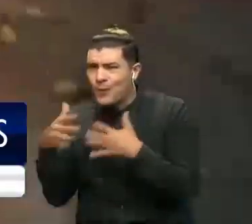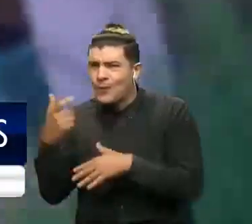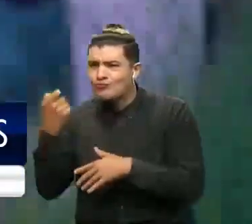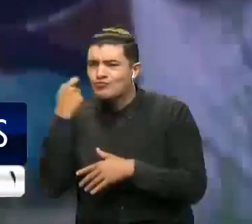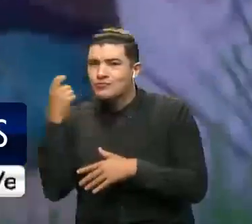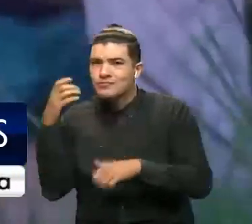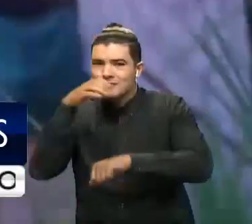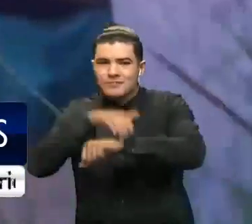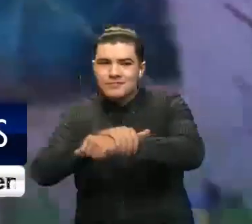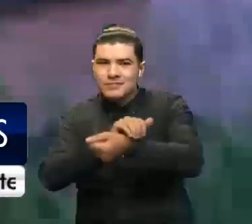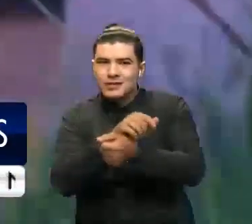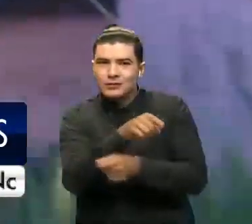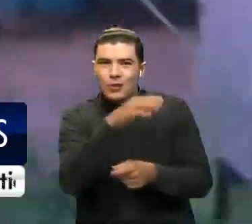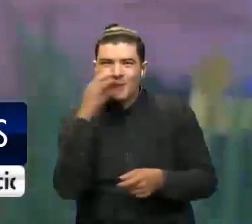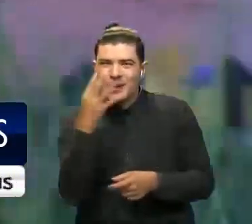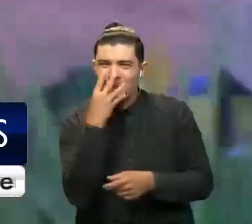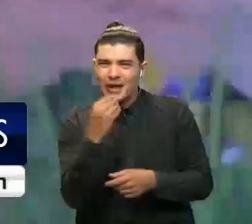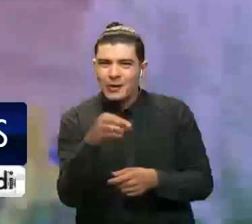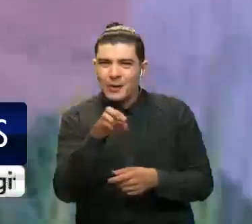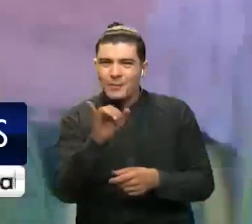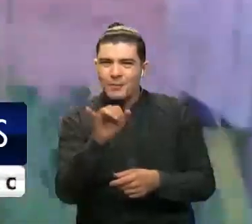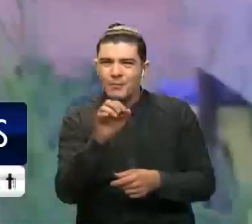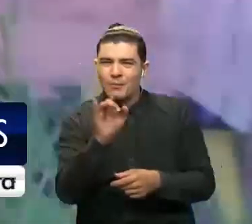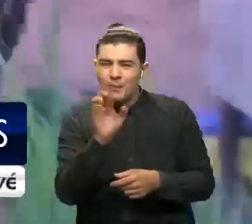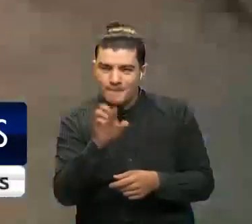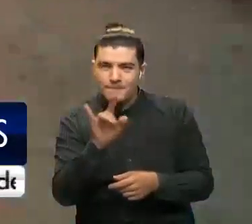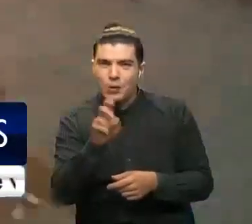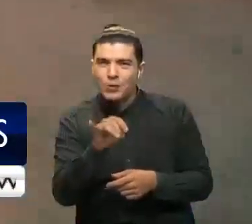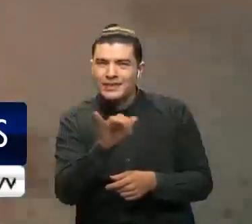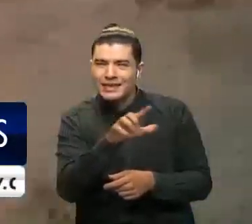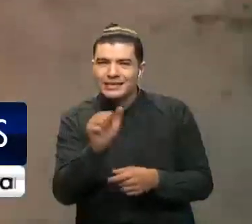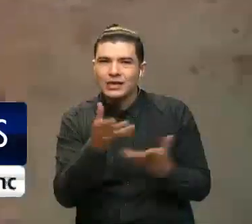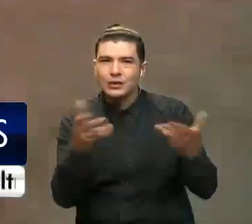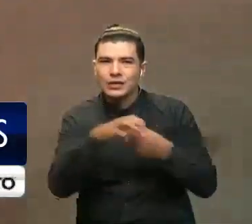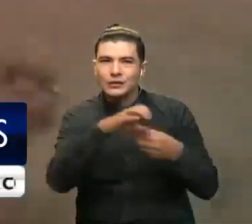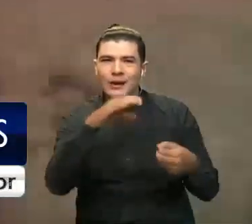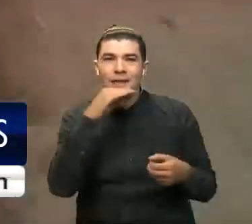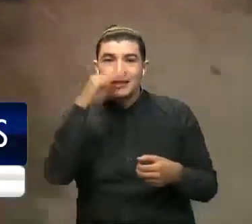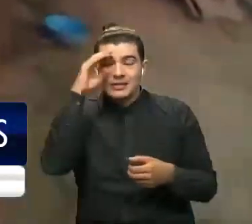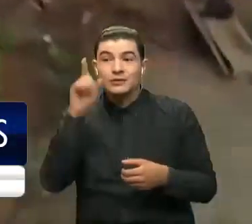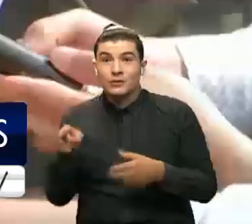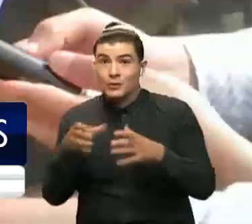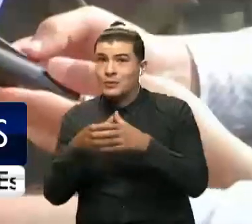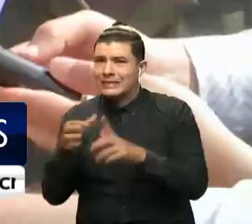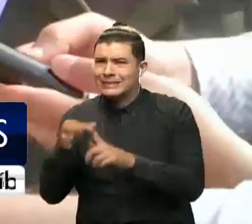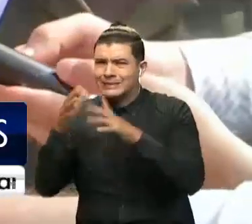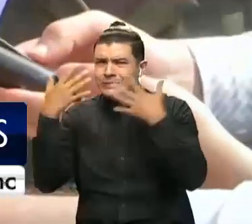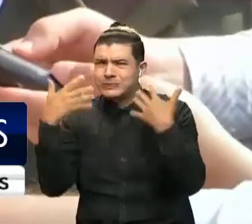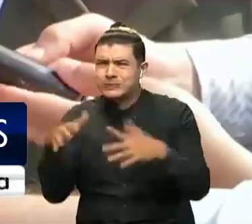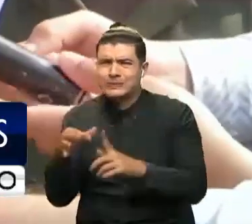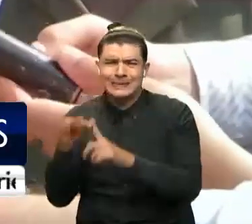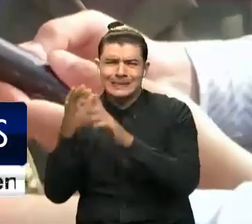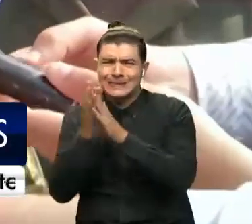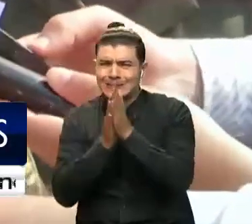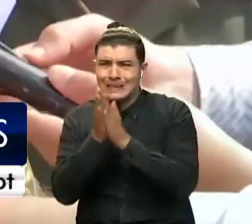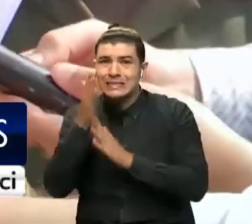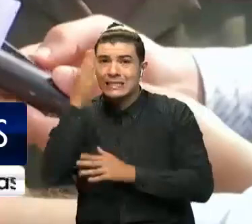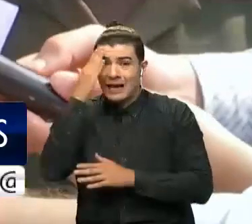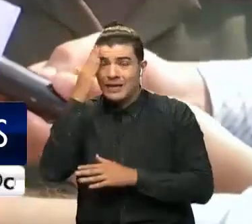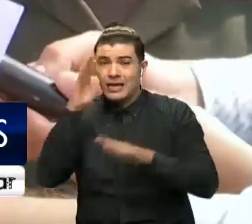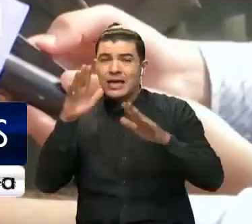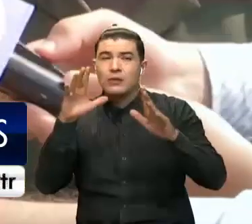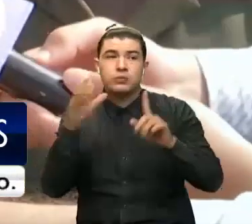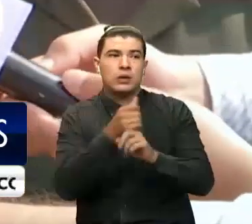nos trajimos al grupo especializado que logró ubicar a david van a estar aquí apoyando